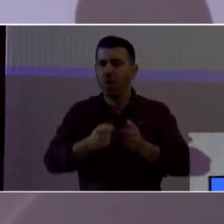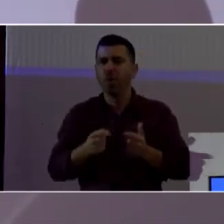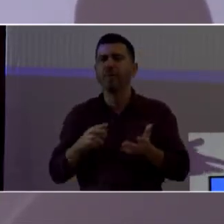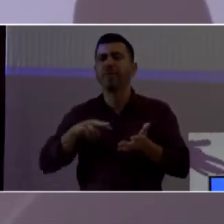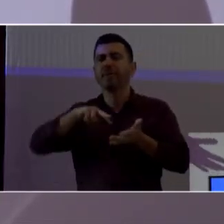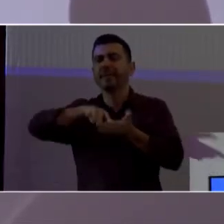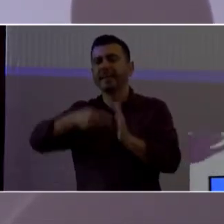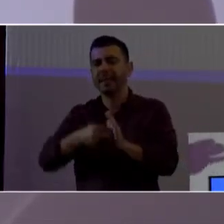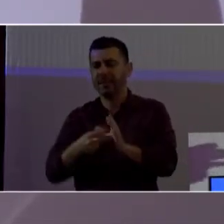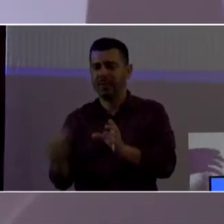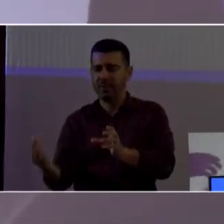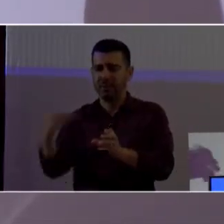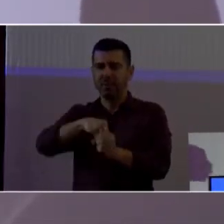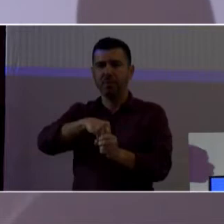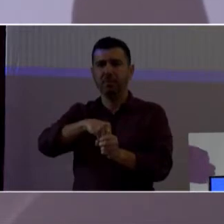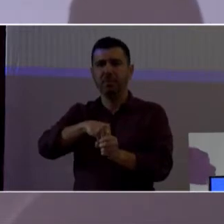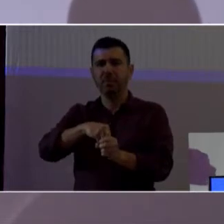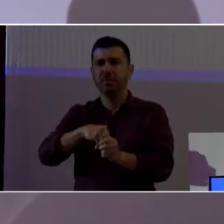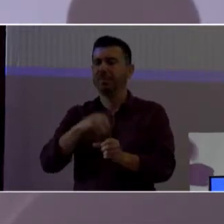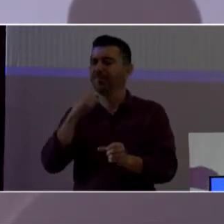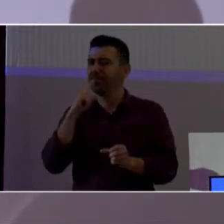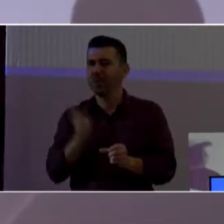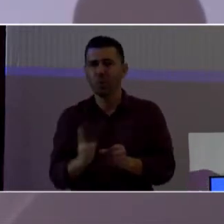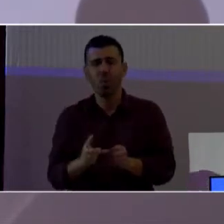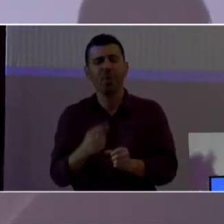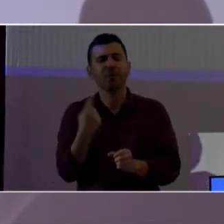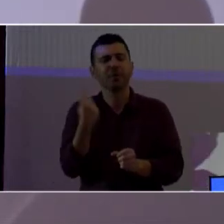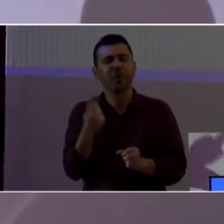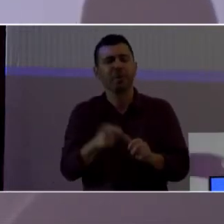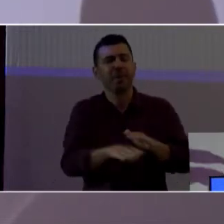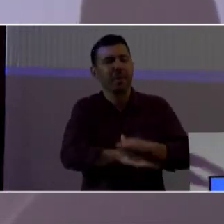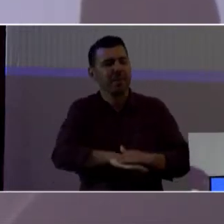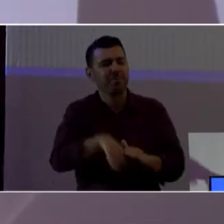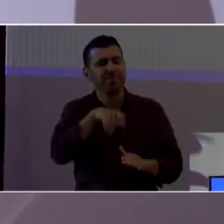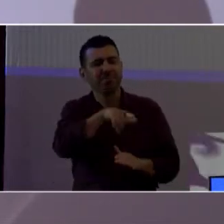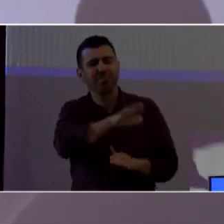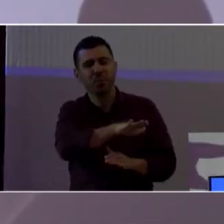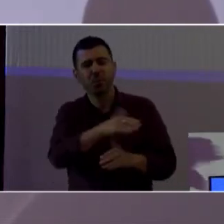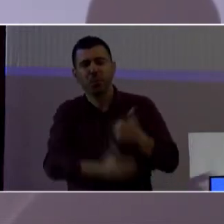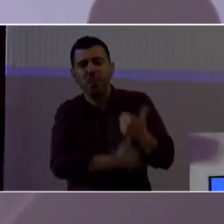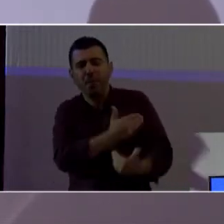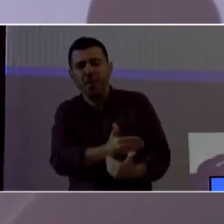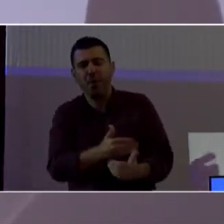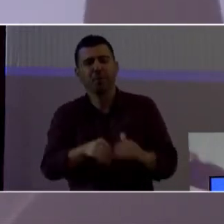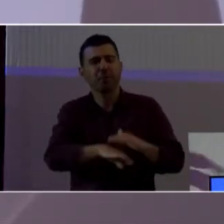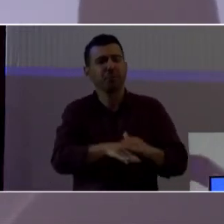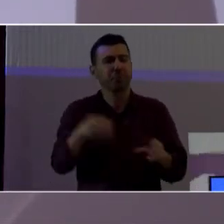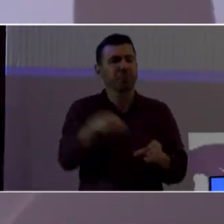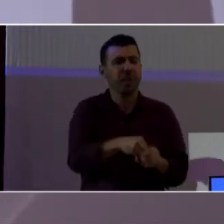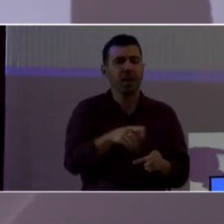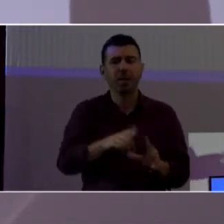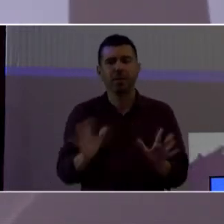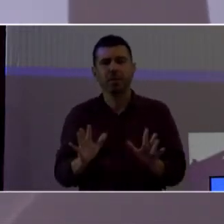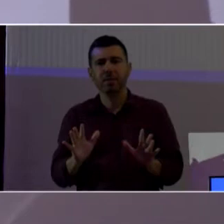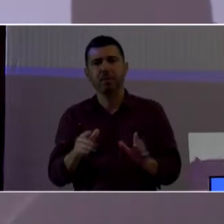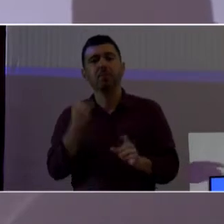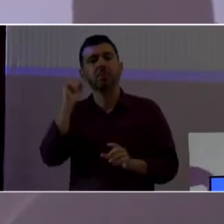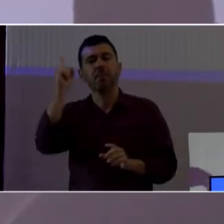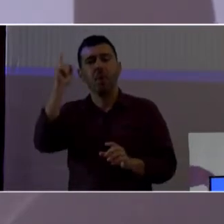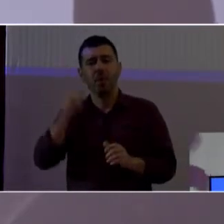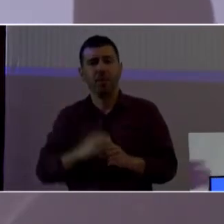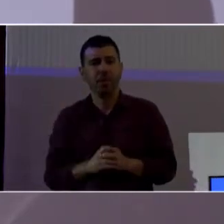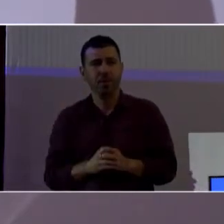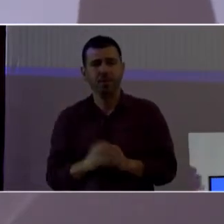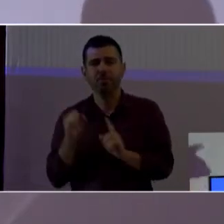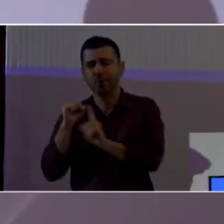proceso integral. No es solamente el proceso de integración económico, sino social y político, porque en esa medida vamos a